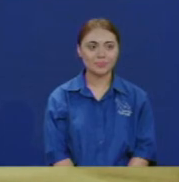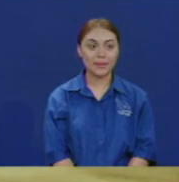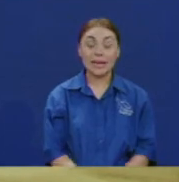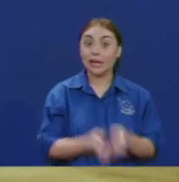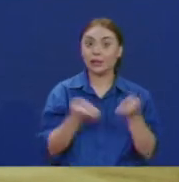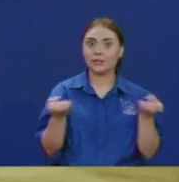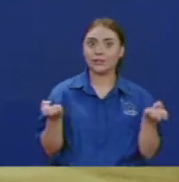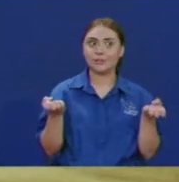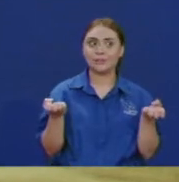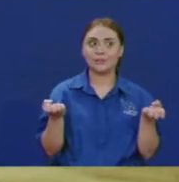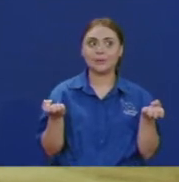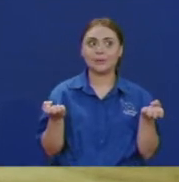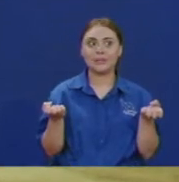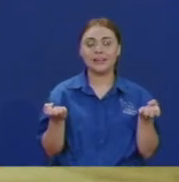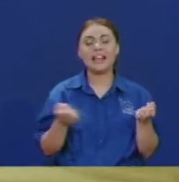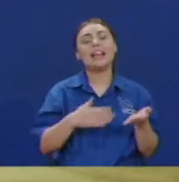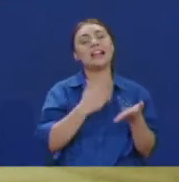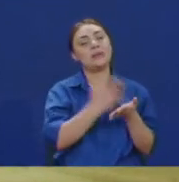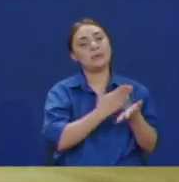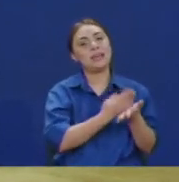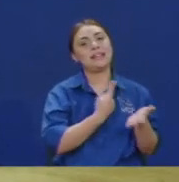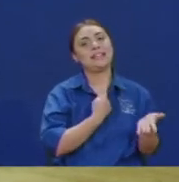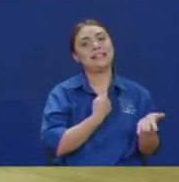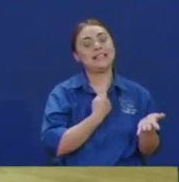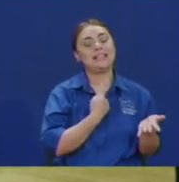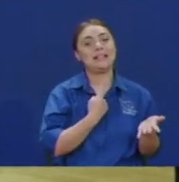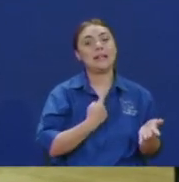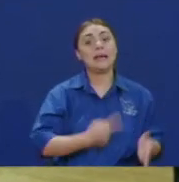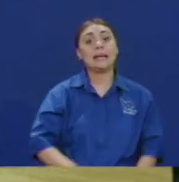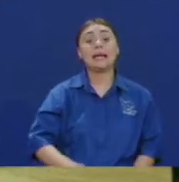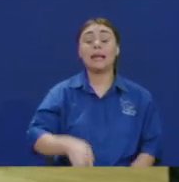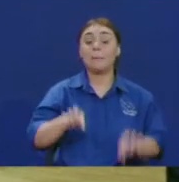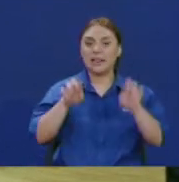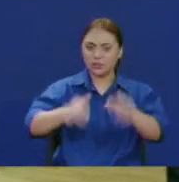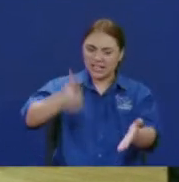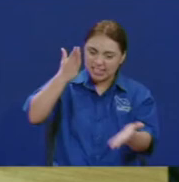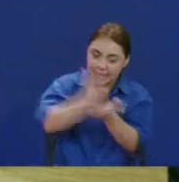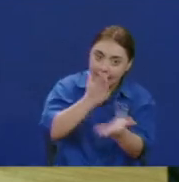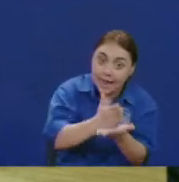Entonces, dice la Biblia que aún el necio,